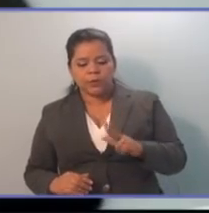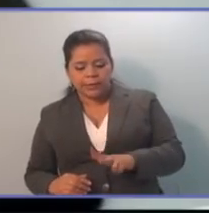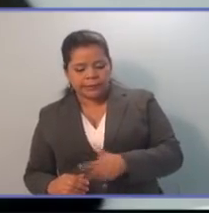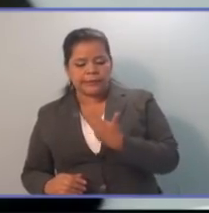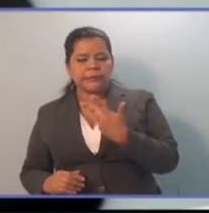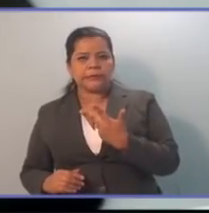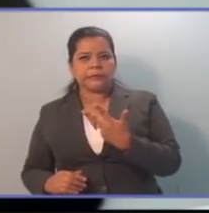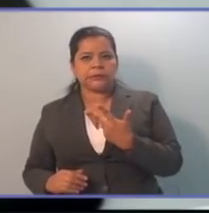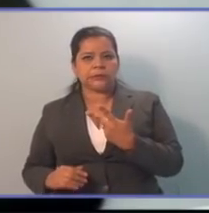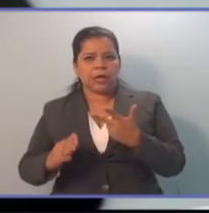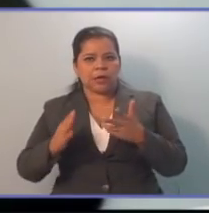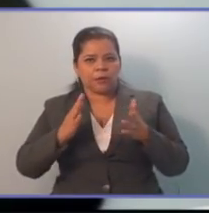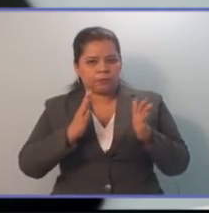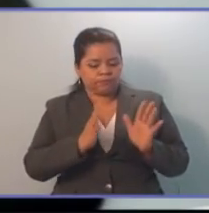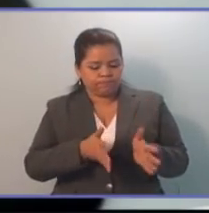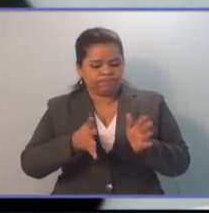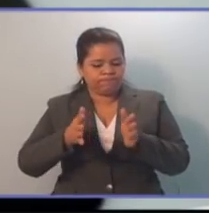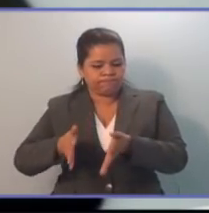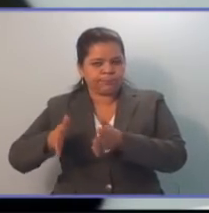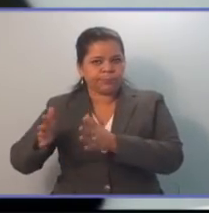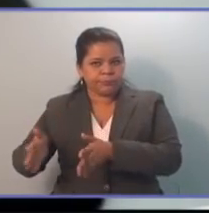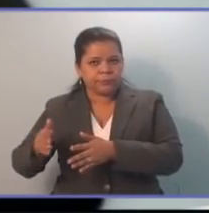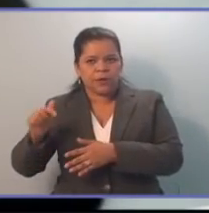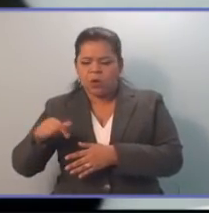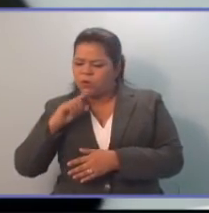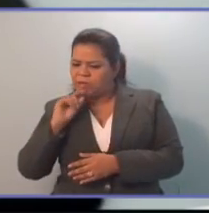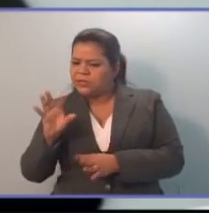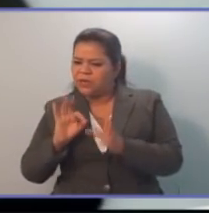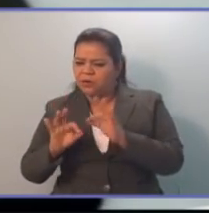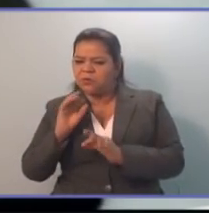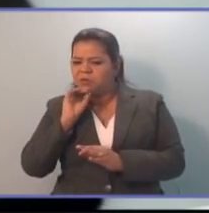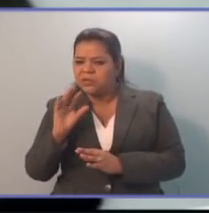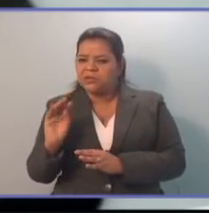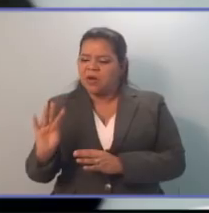incluso actualmente se habla de una cuarta generación.